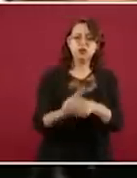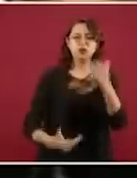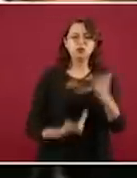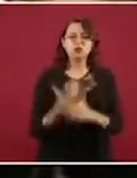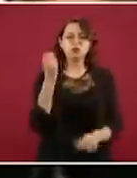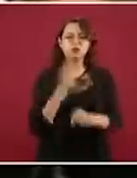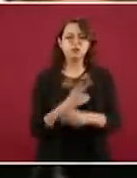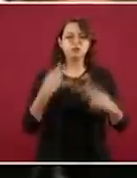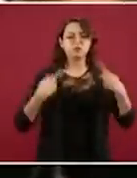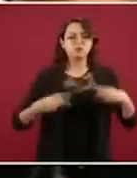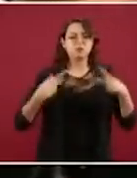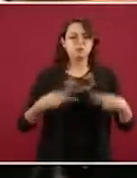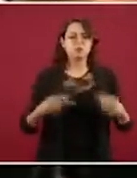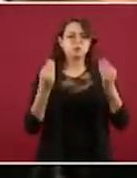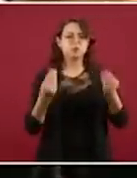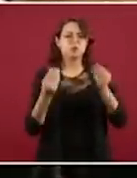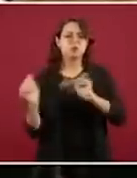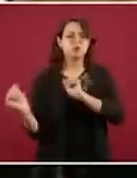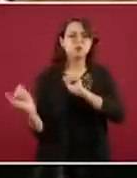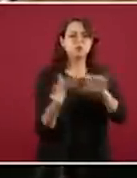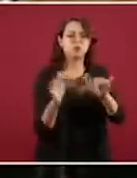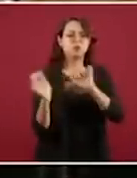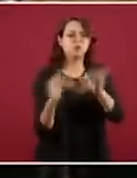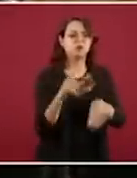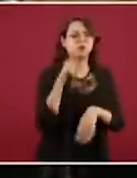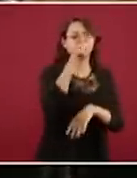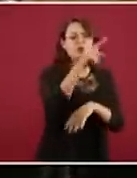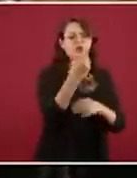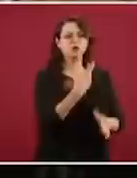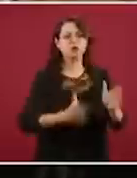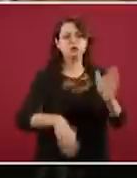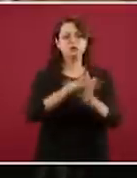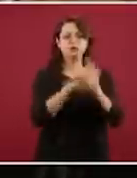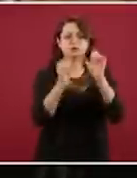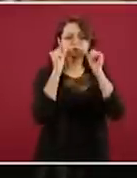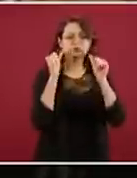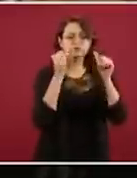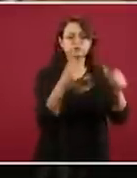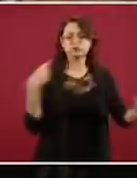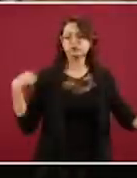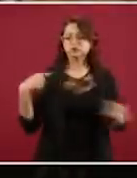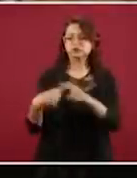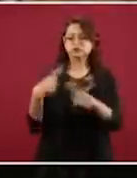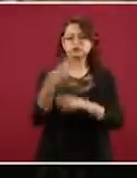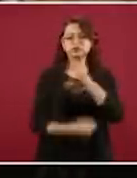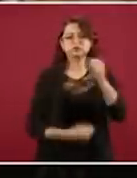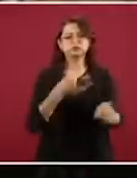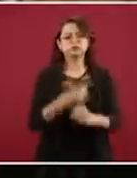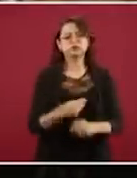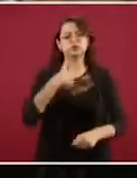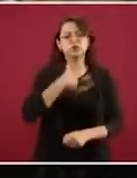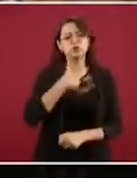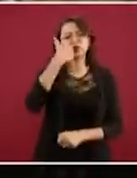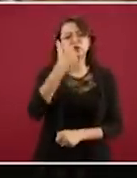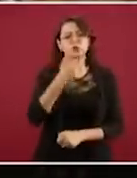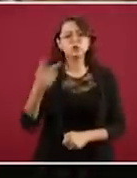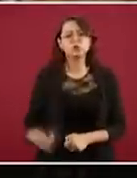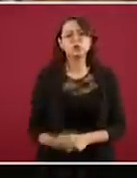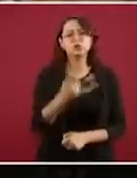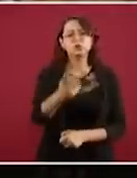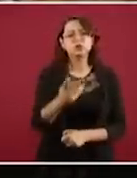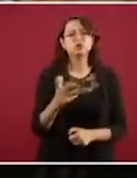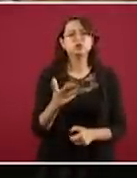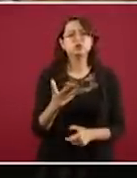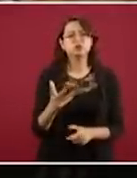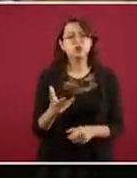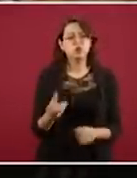pues pasa mucha gente, va hacia el área de atención. Y a un año de su gobierno, yo quisiera preguntar, si se pudieran